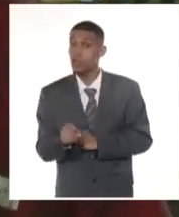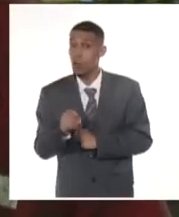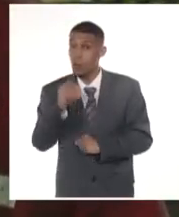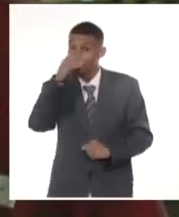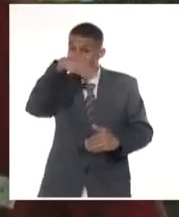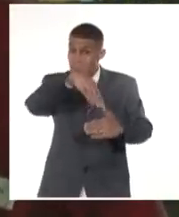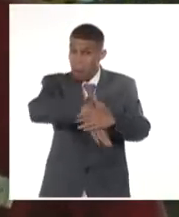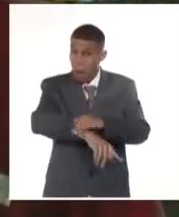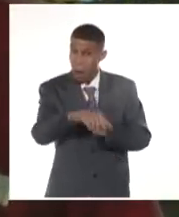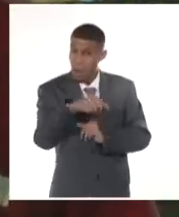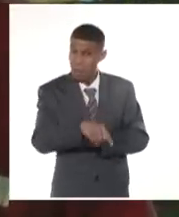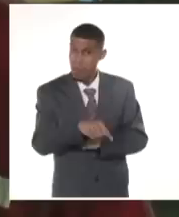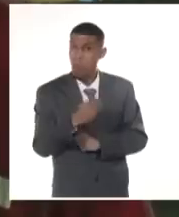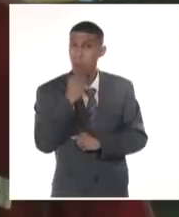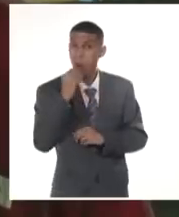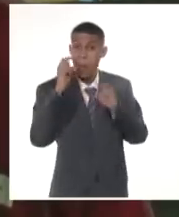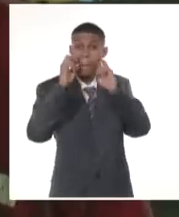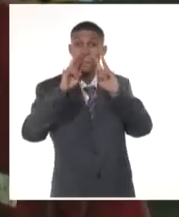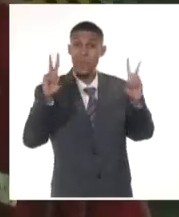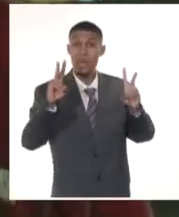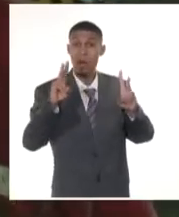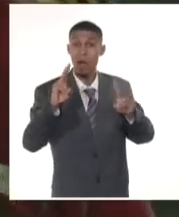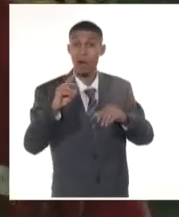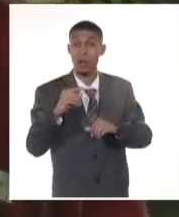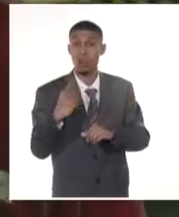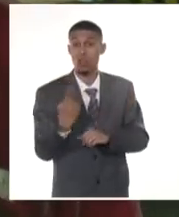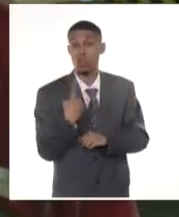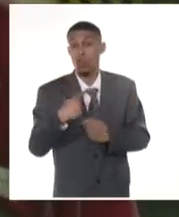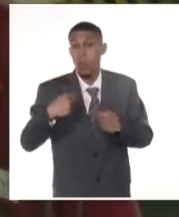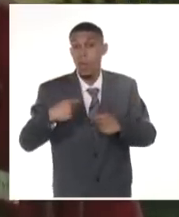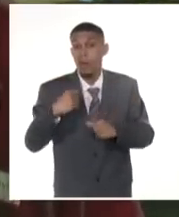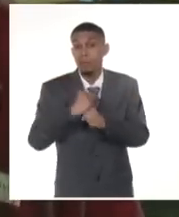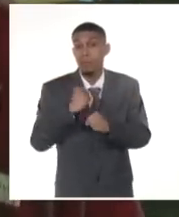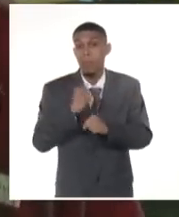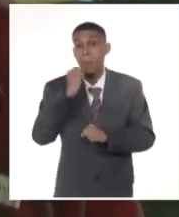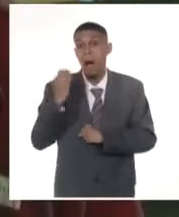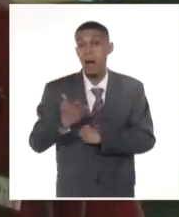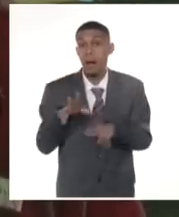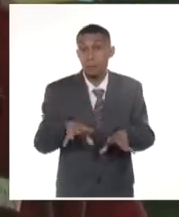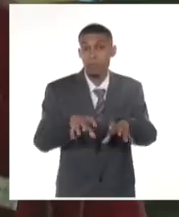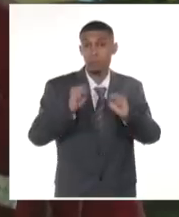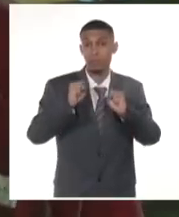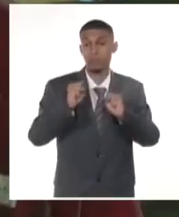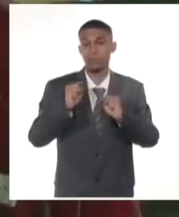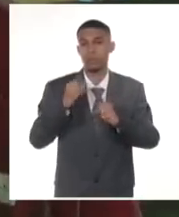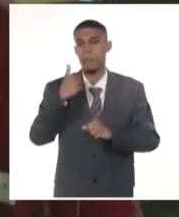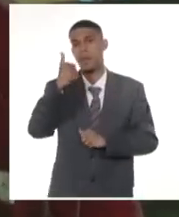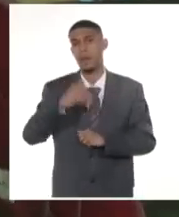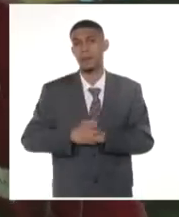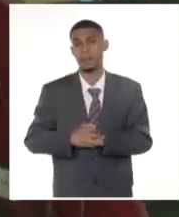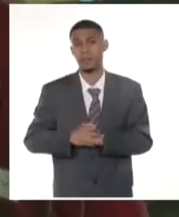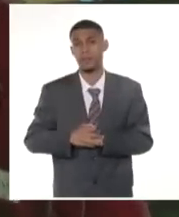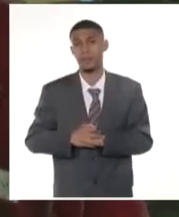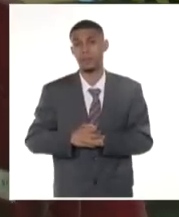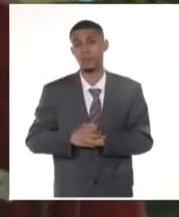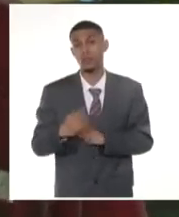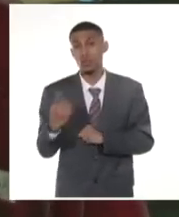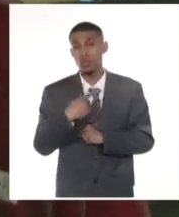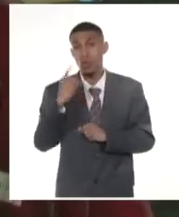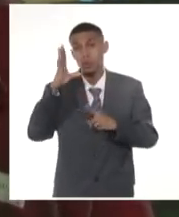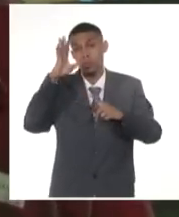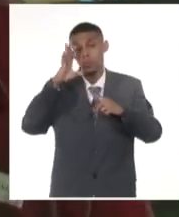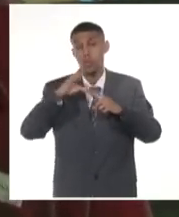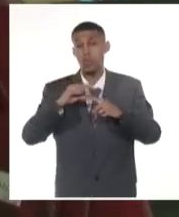hay una víctima de abajo, ¿eh? Entonces siempre la esperanza tiene que estar, es lo último que se pierde, y hasta